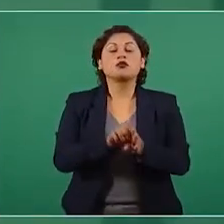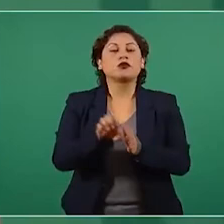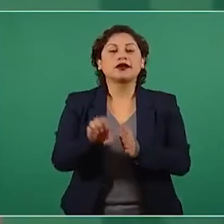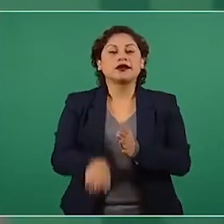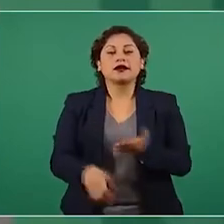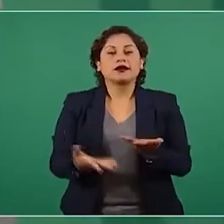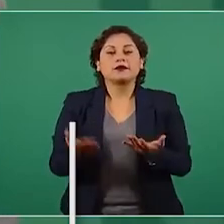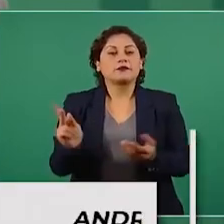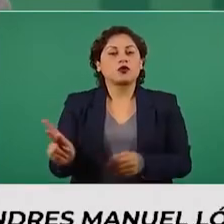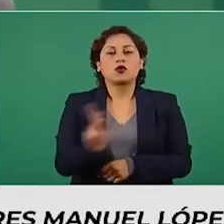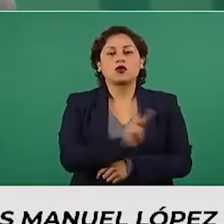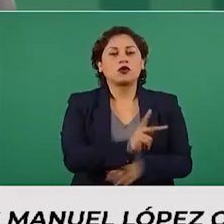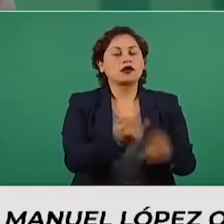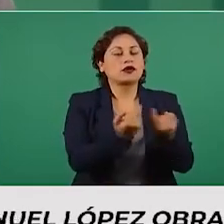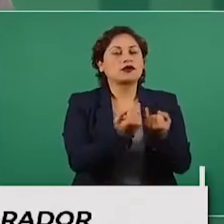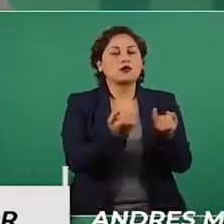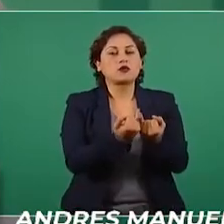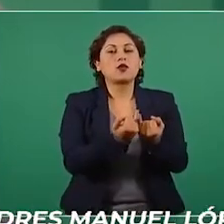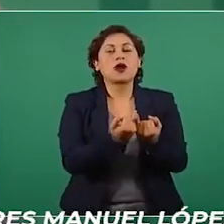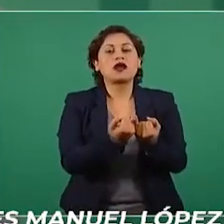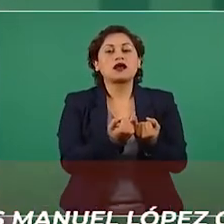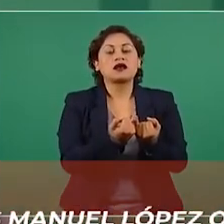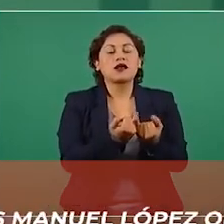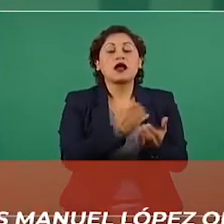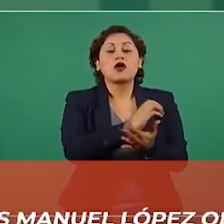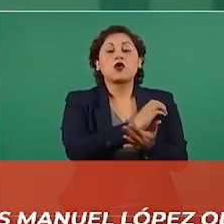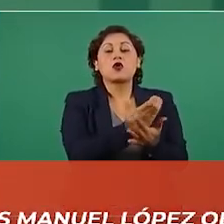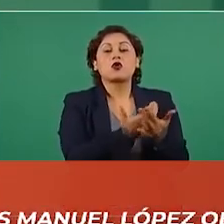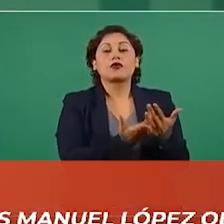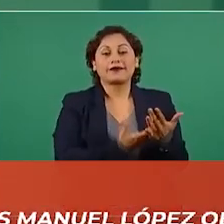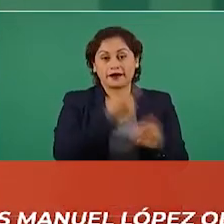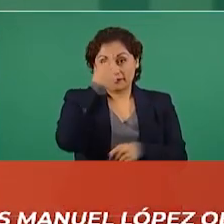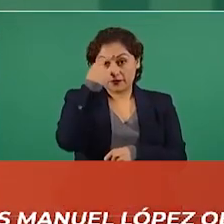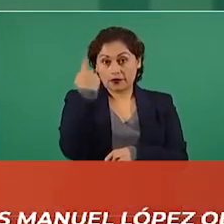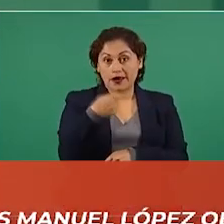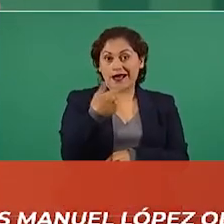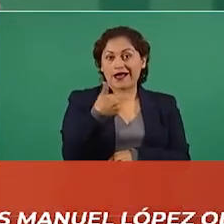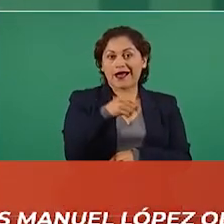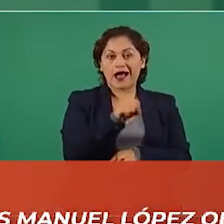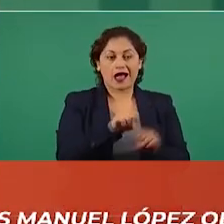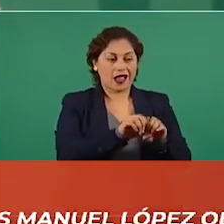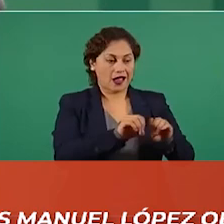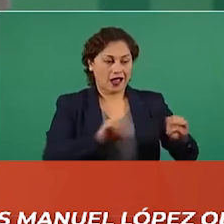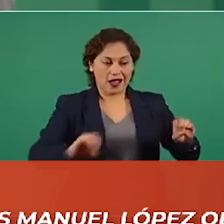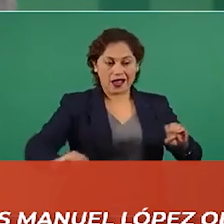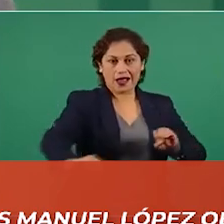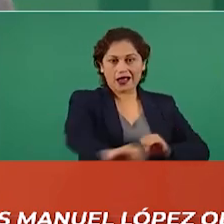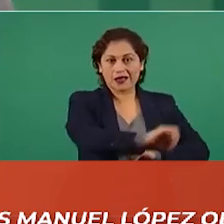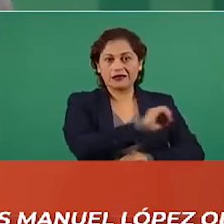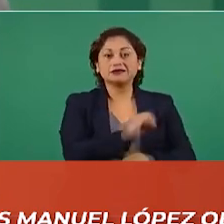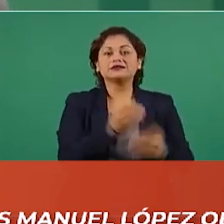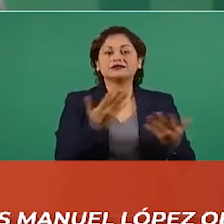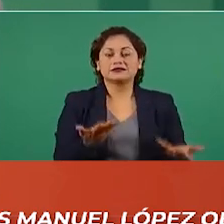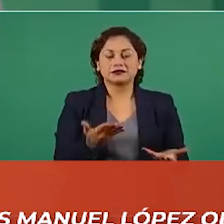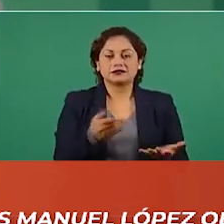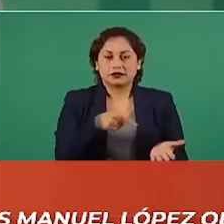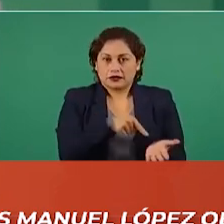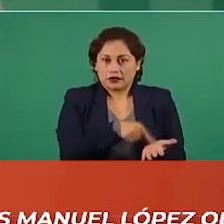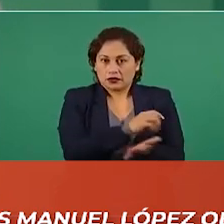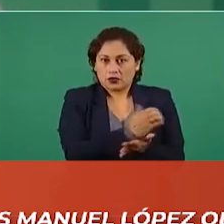que firmaron para los gasoductos, donde había que estar pagando